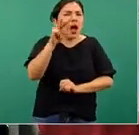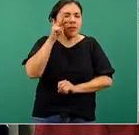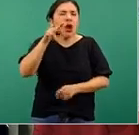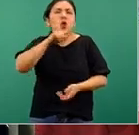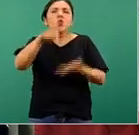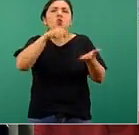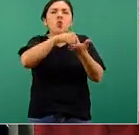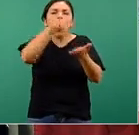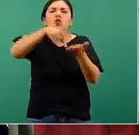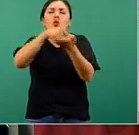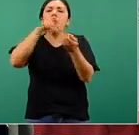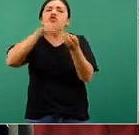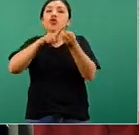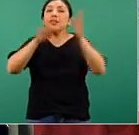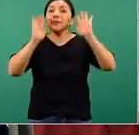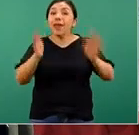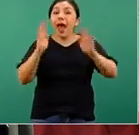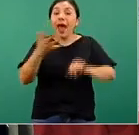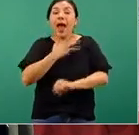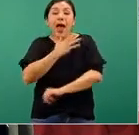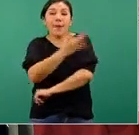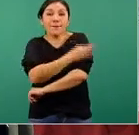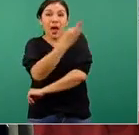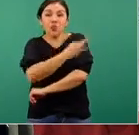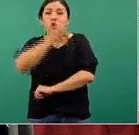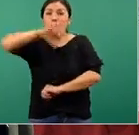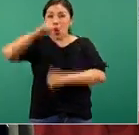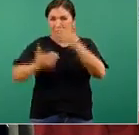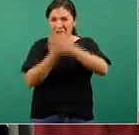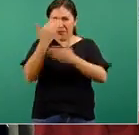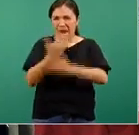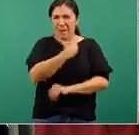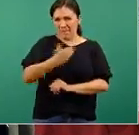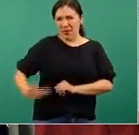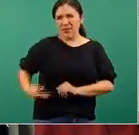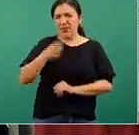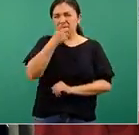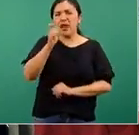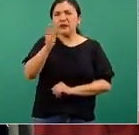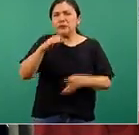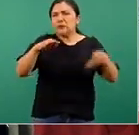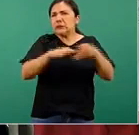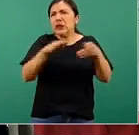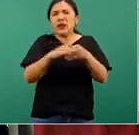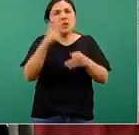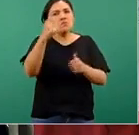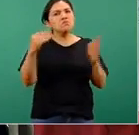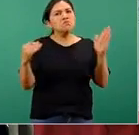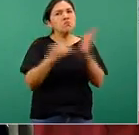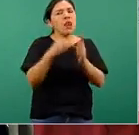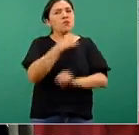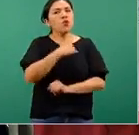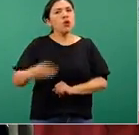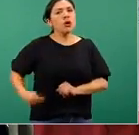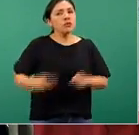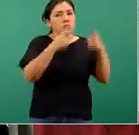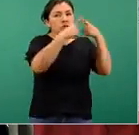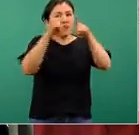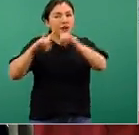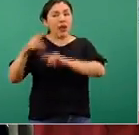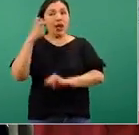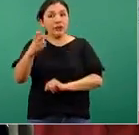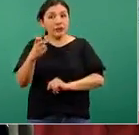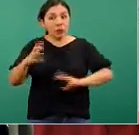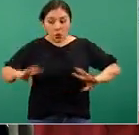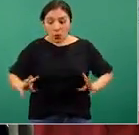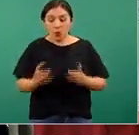poblaciones en donde se ha hecho la cobertura. Esta mañana hablaba el presidente de cerca de un poquito más de 1,000 municipios. Esto se refiere al